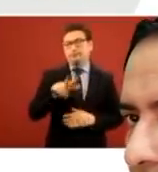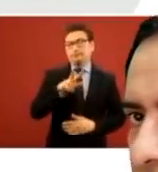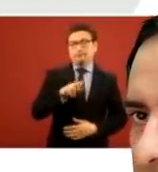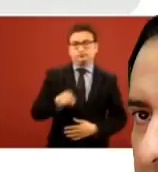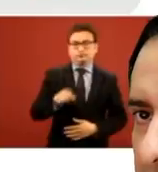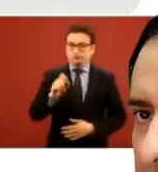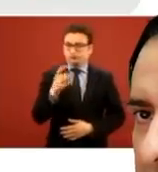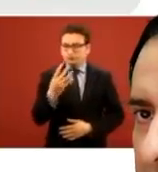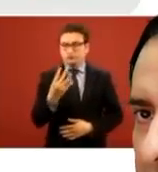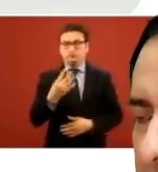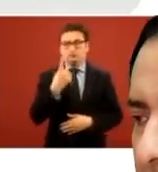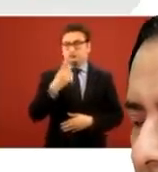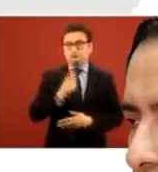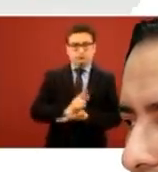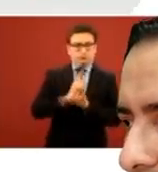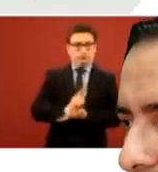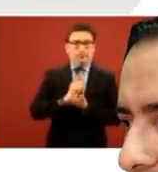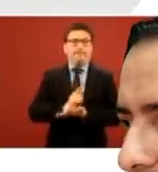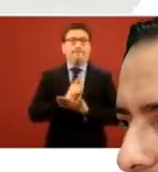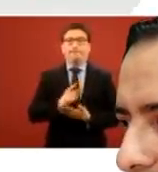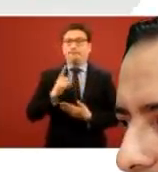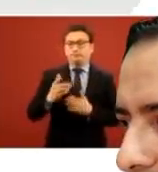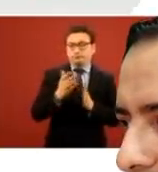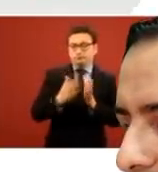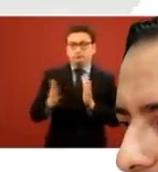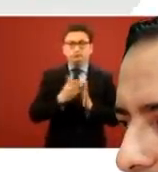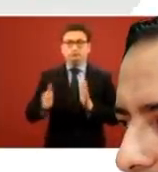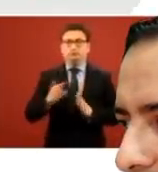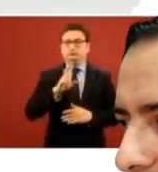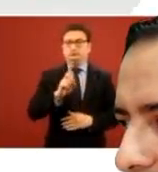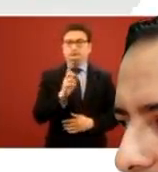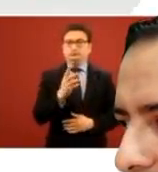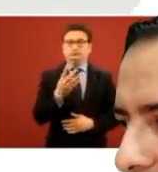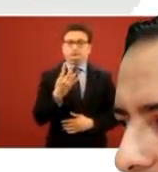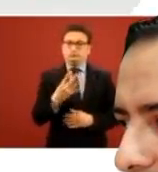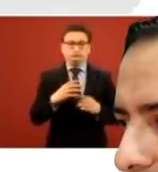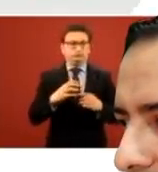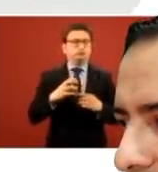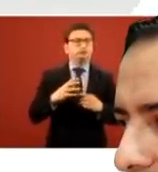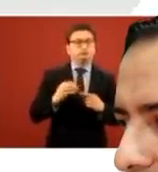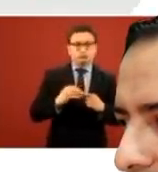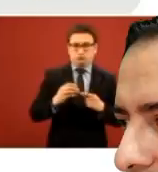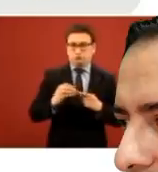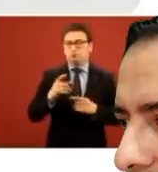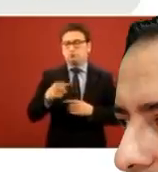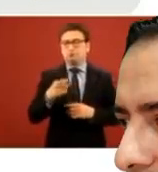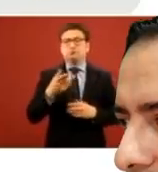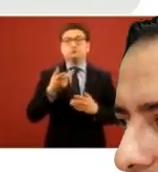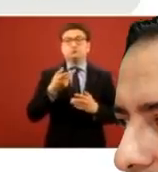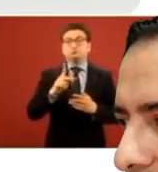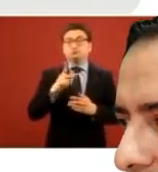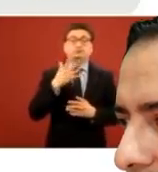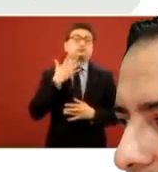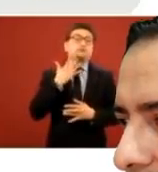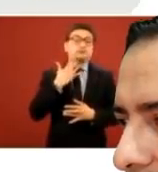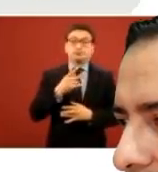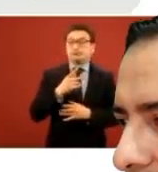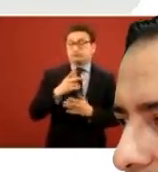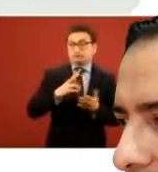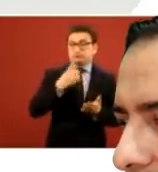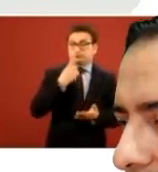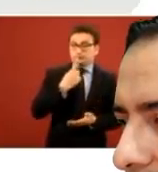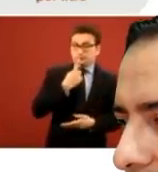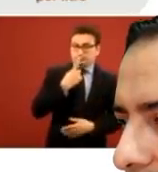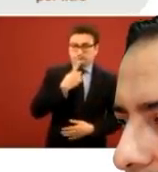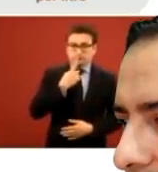por litro con un margen de 34 centavos mientras que la gasolina premium en